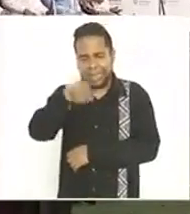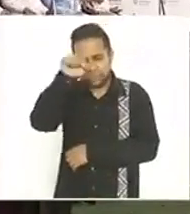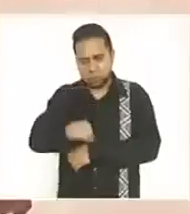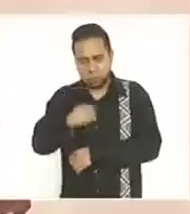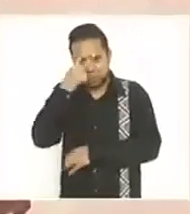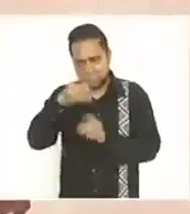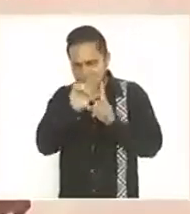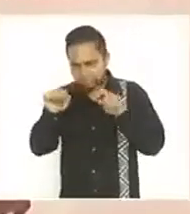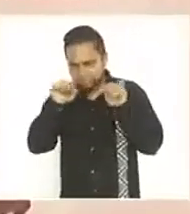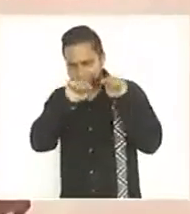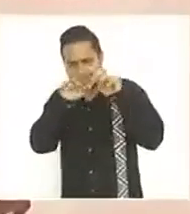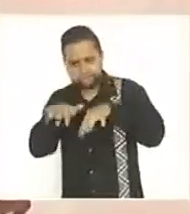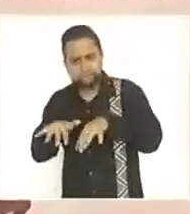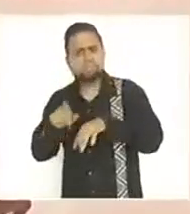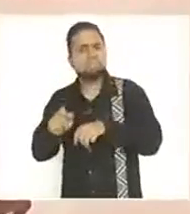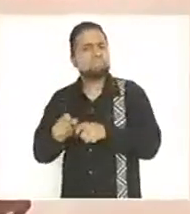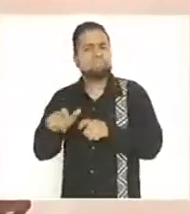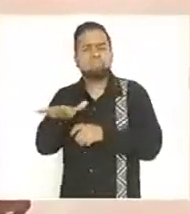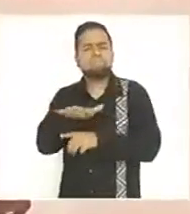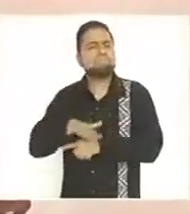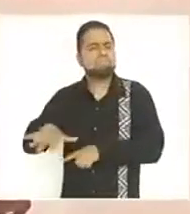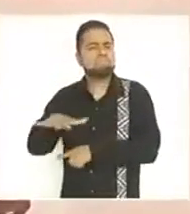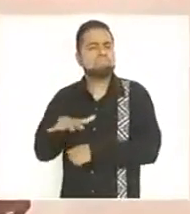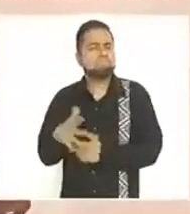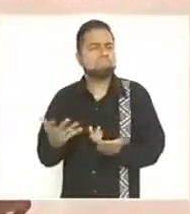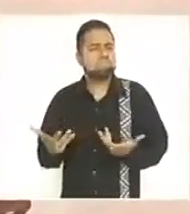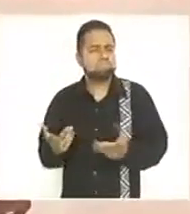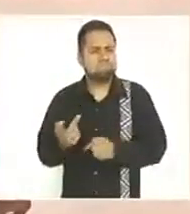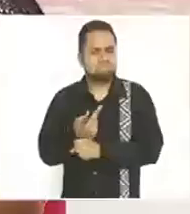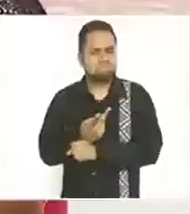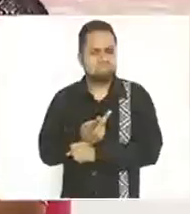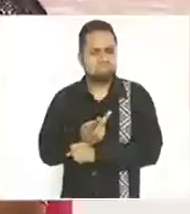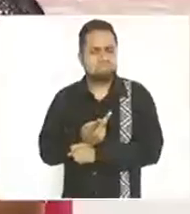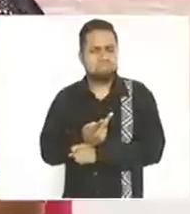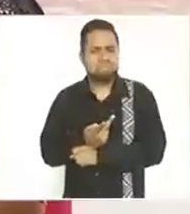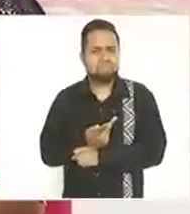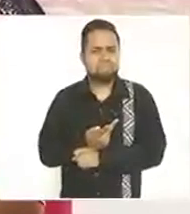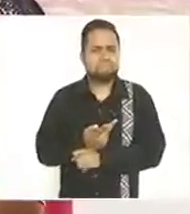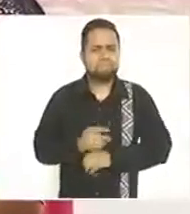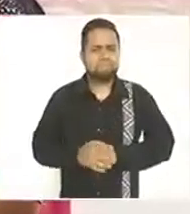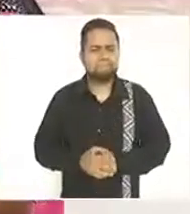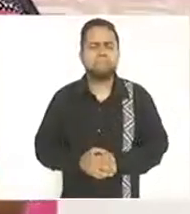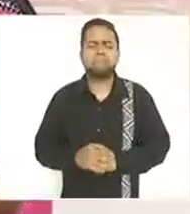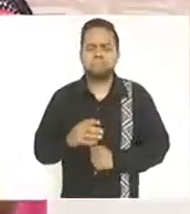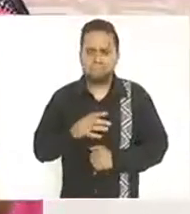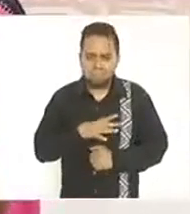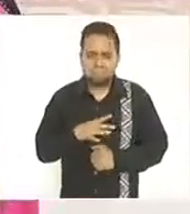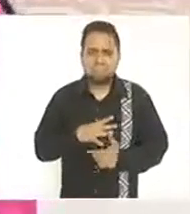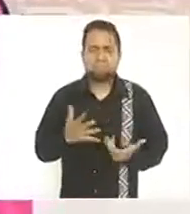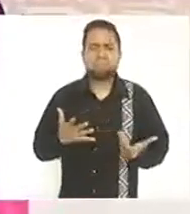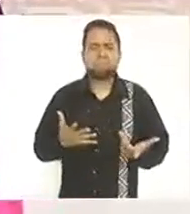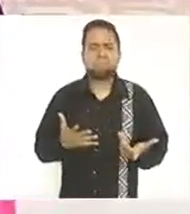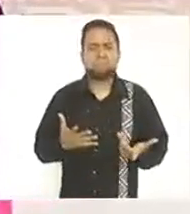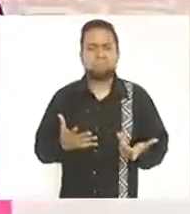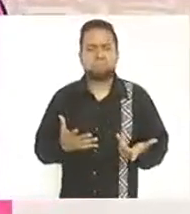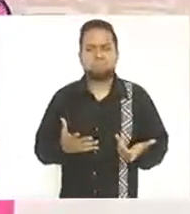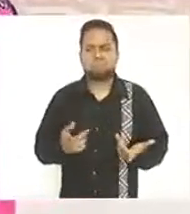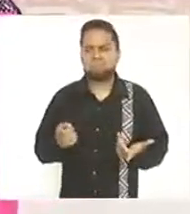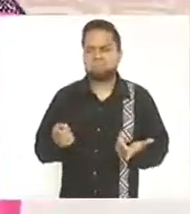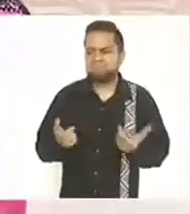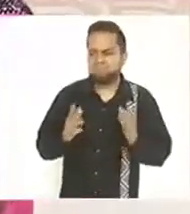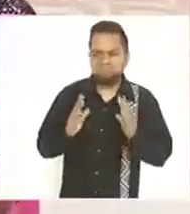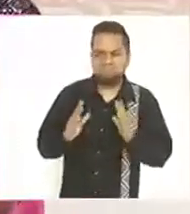México, un territorio donde, a pesar de las abiertas políticas de